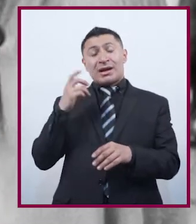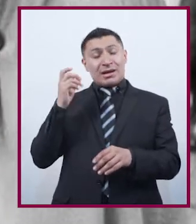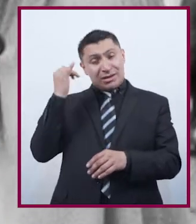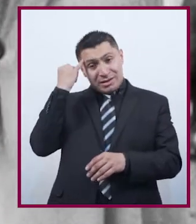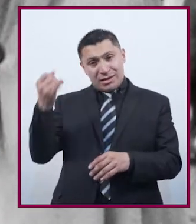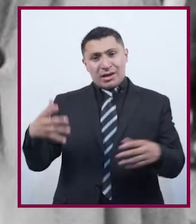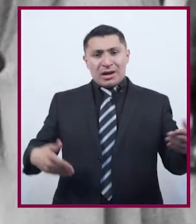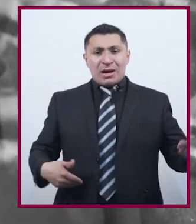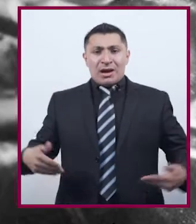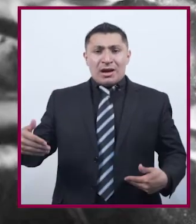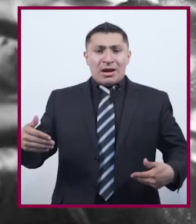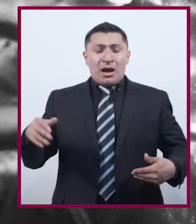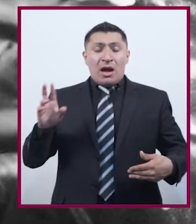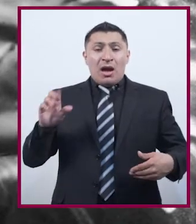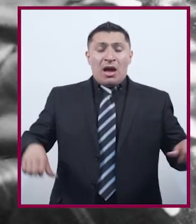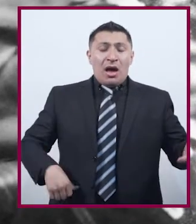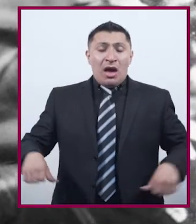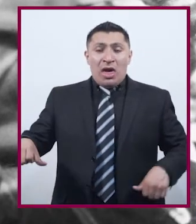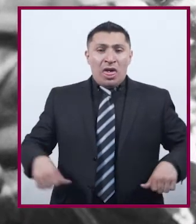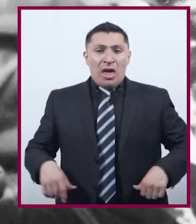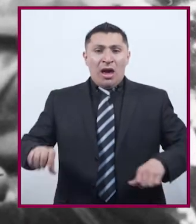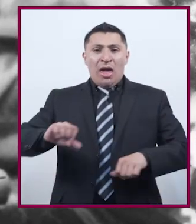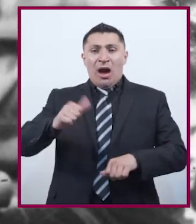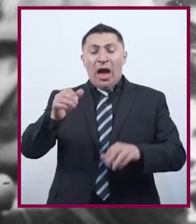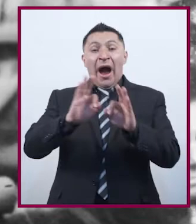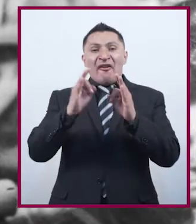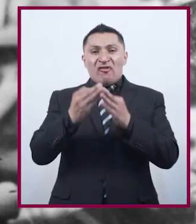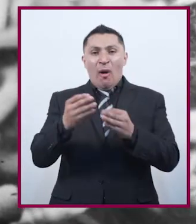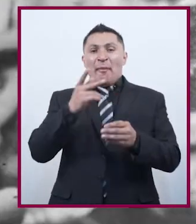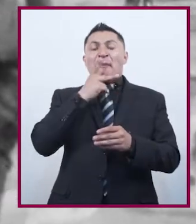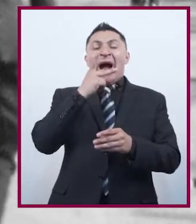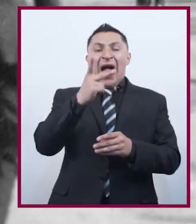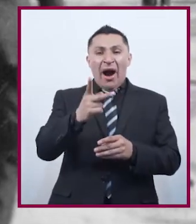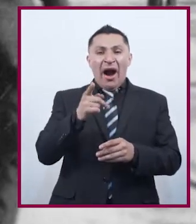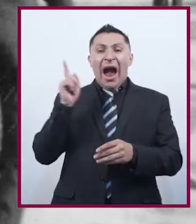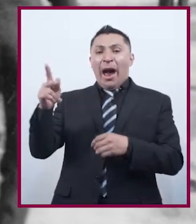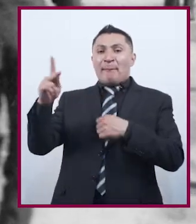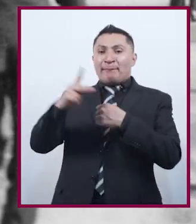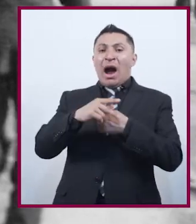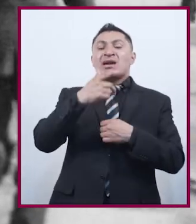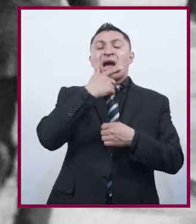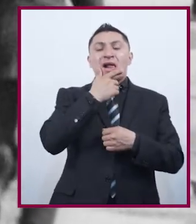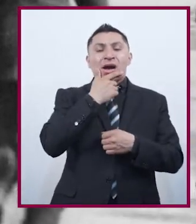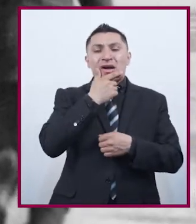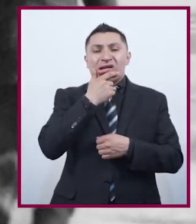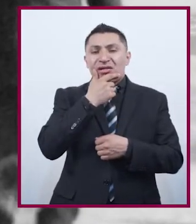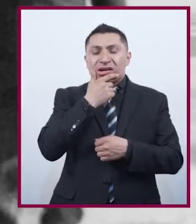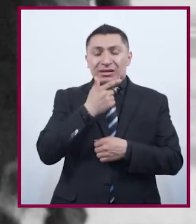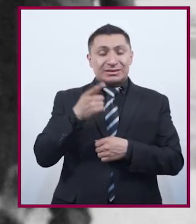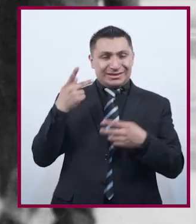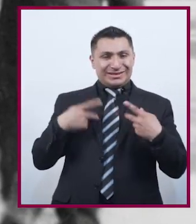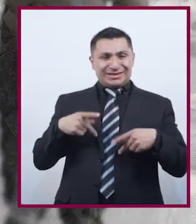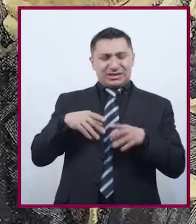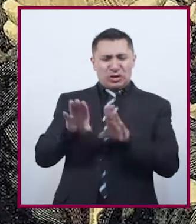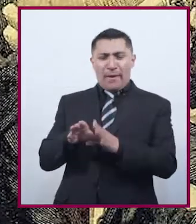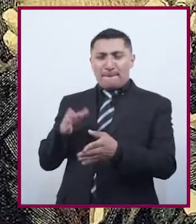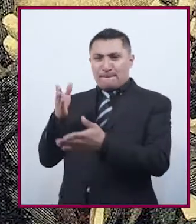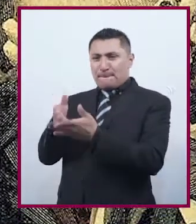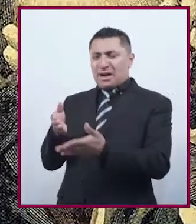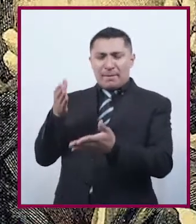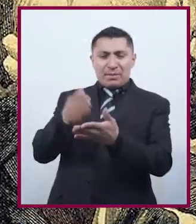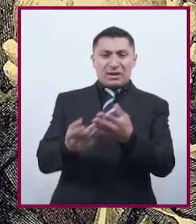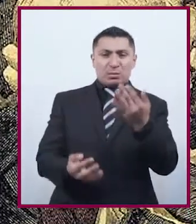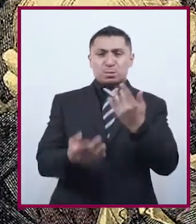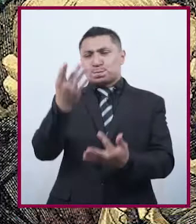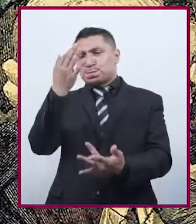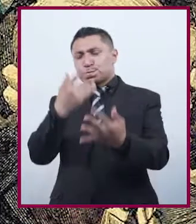opta por la acción, por otros métodos de lucha distintos a las palabras. Sobre todo en Inglaterra, las sufragistas irrumpen